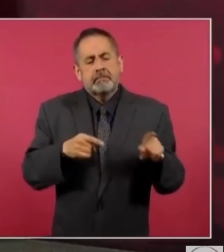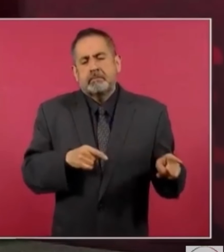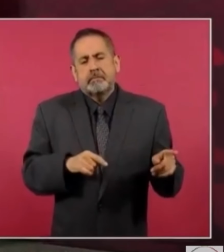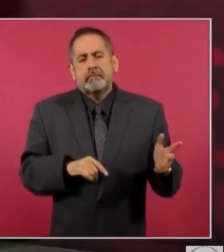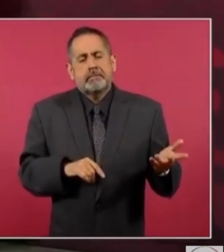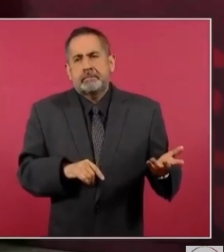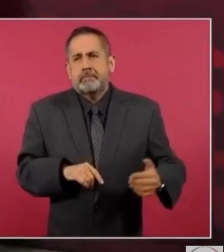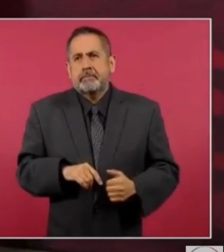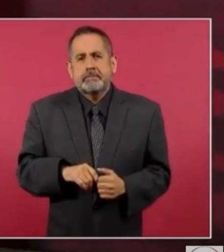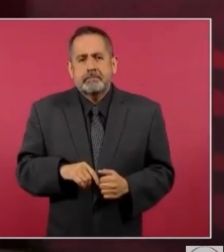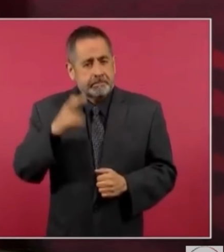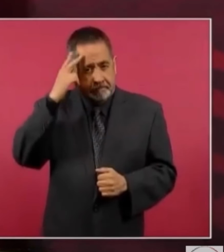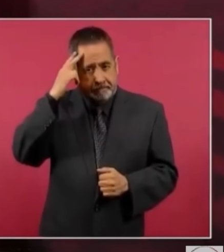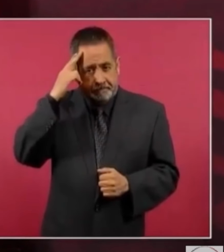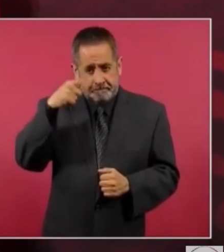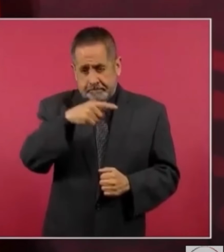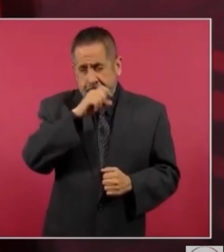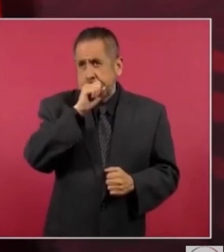un